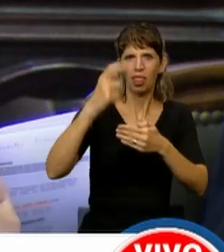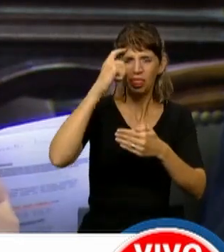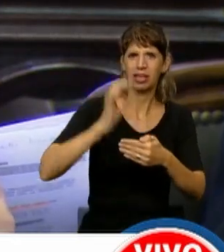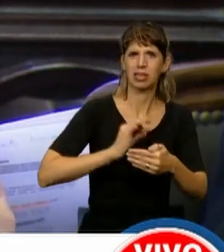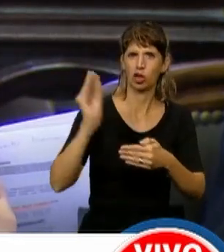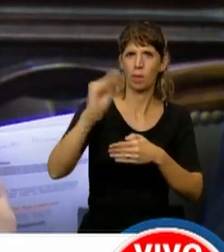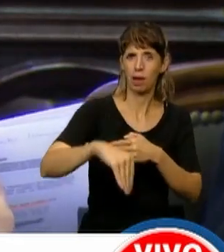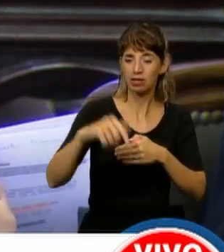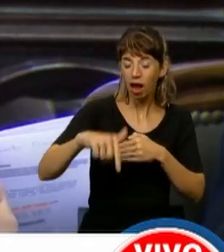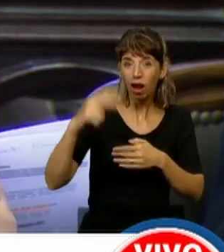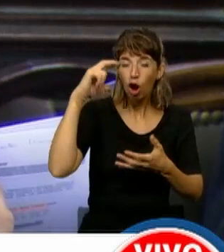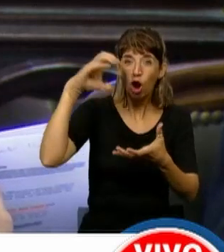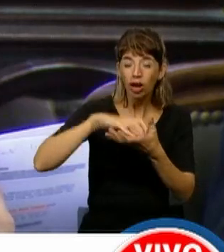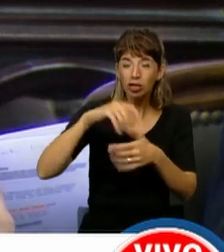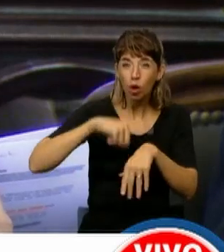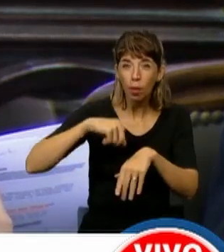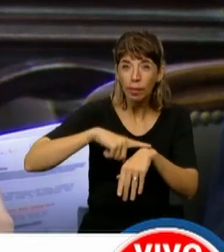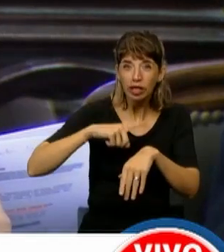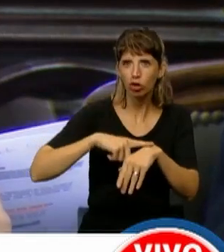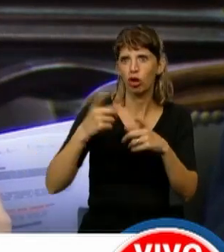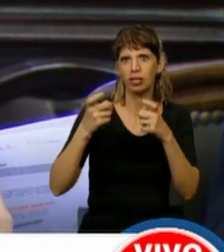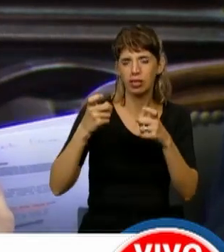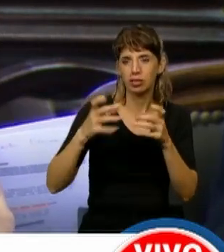un año para trabajar una política